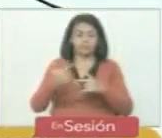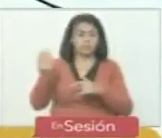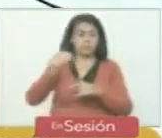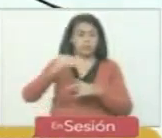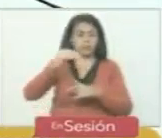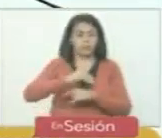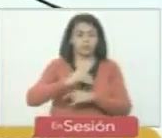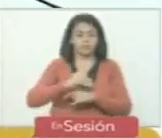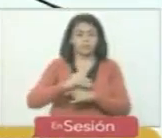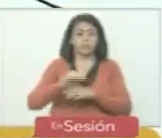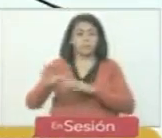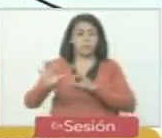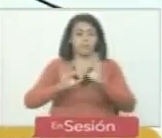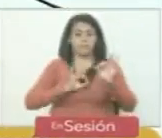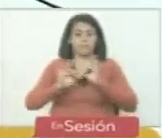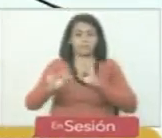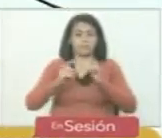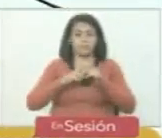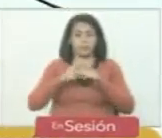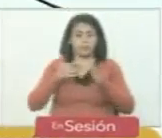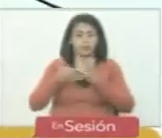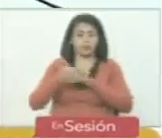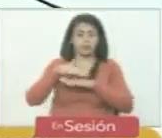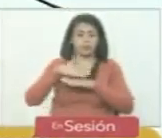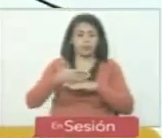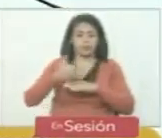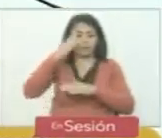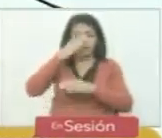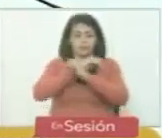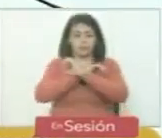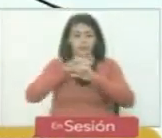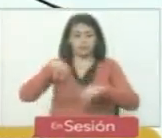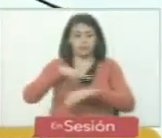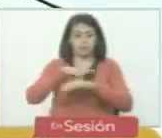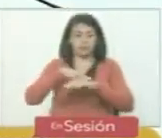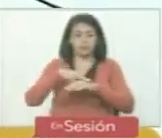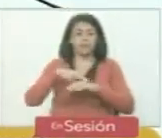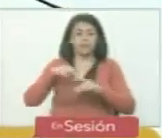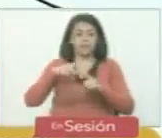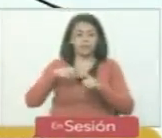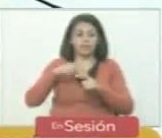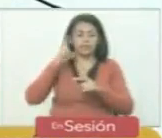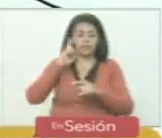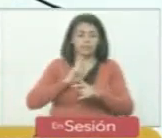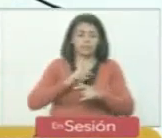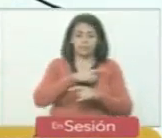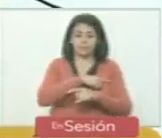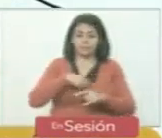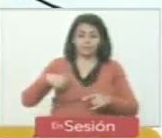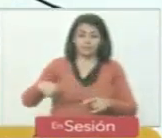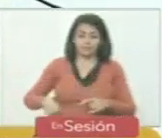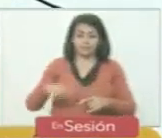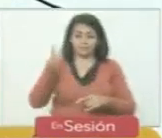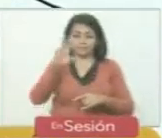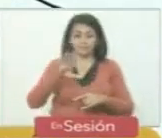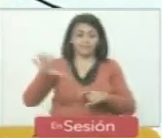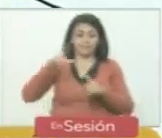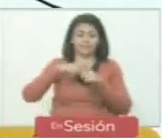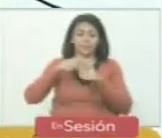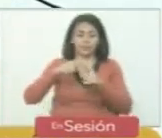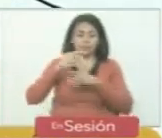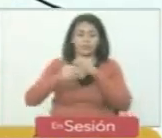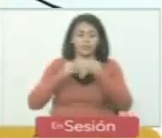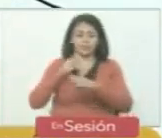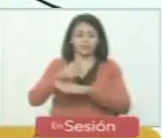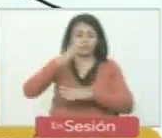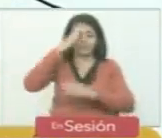duplica el equipamiento de la Guardia Nacional Bolivariana. Con el convenio China-Venezuela, la Guardia